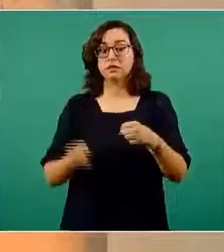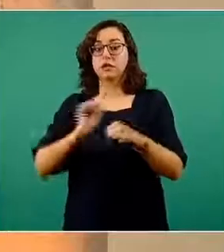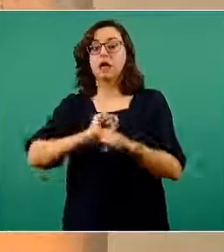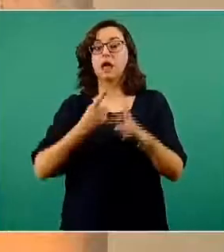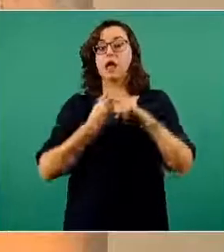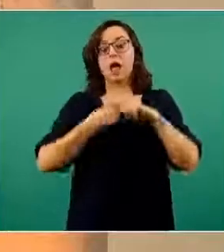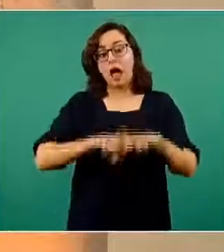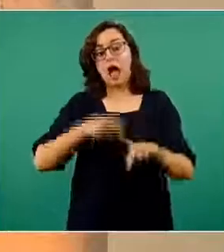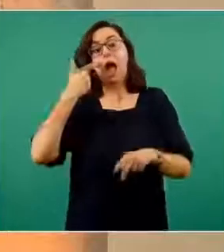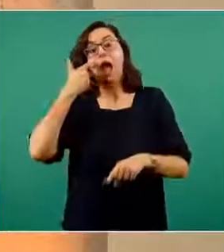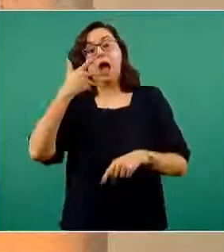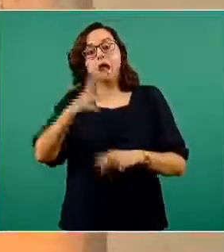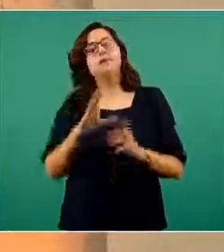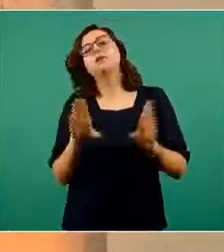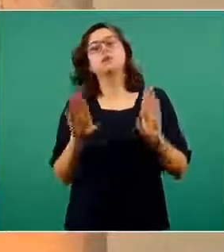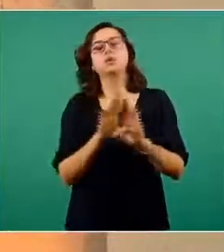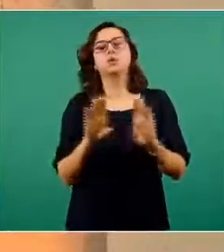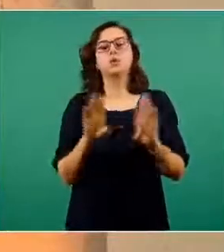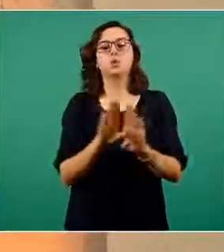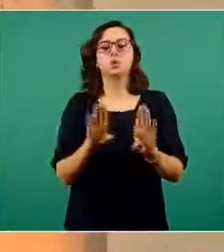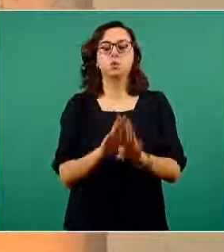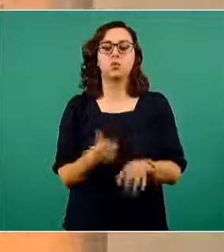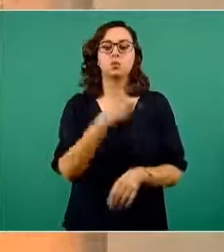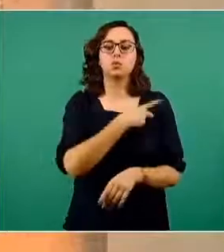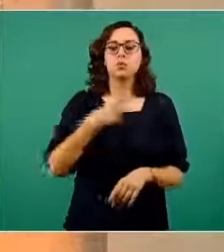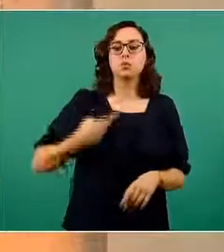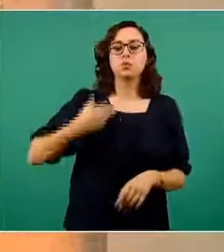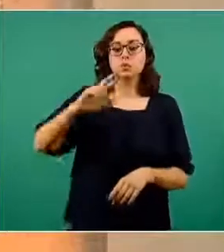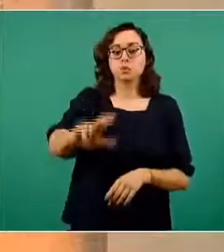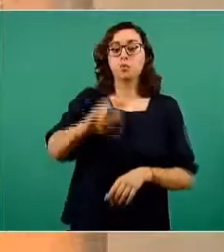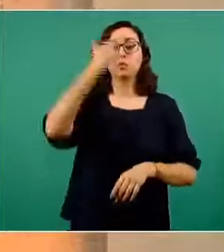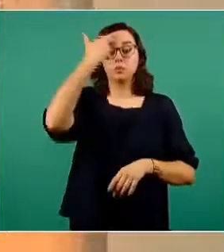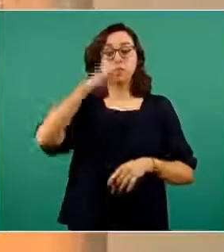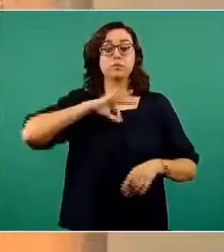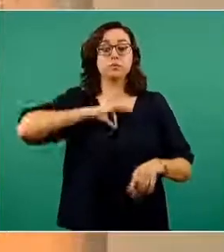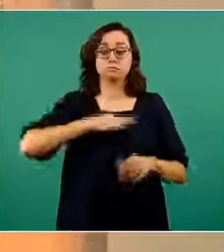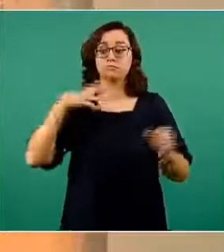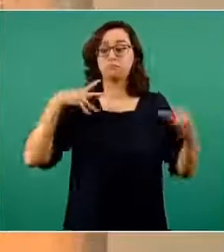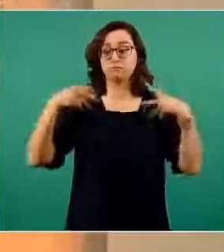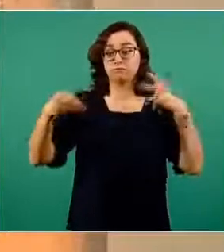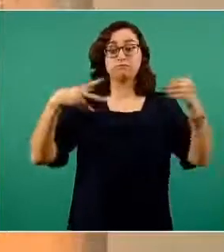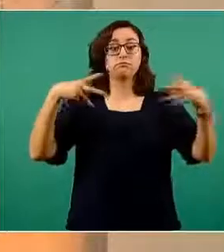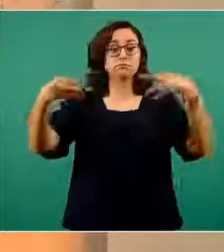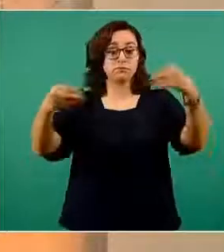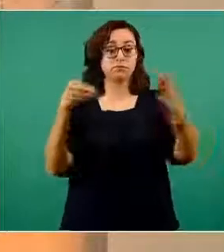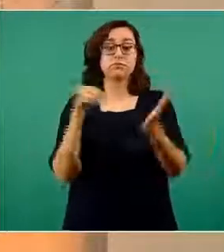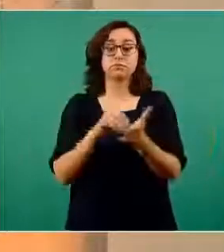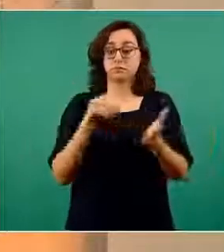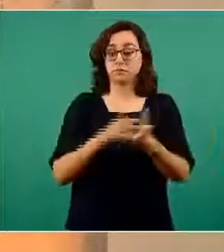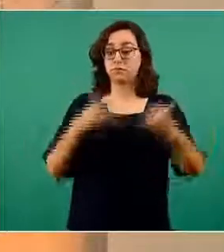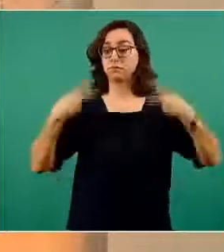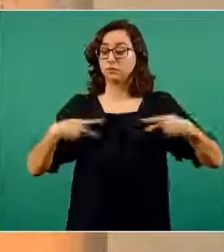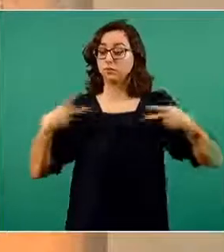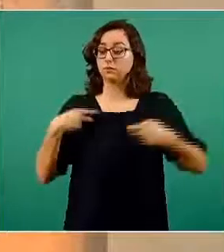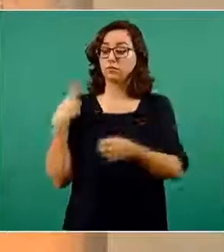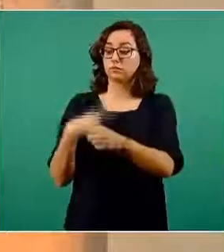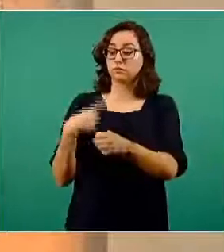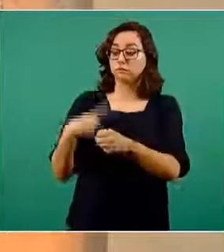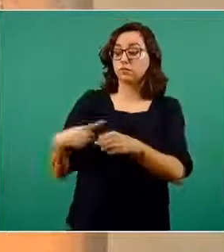semana. Recordando que la epidemia no ha terminado, que todavía tenemos un porcentaje en la población que es